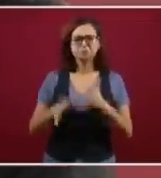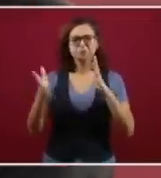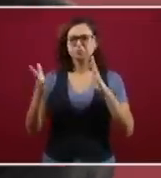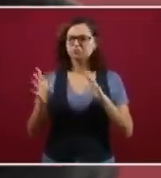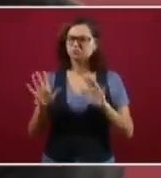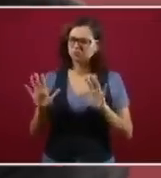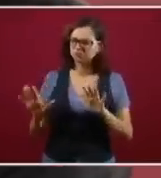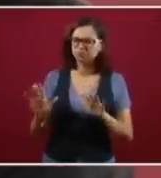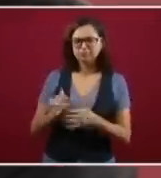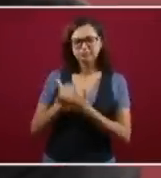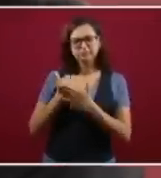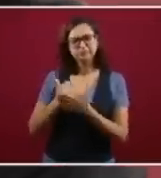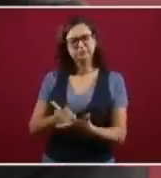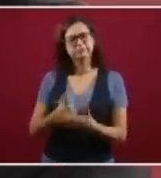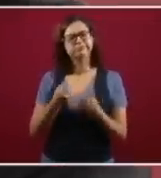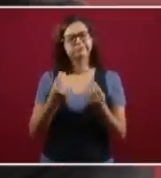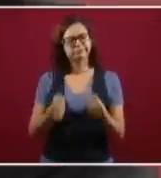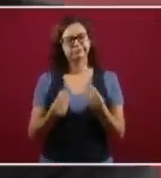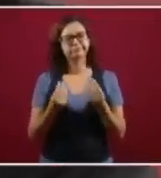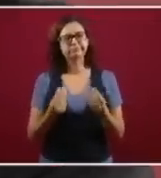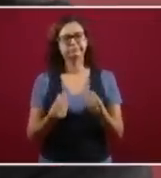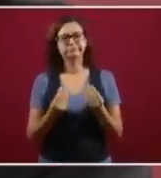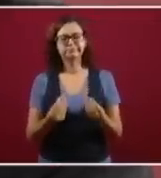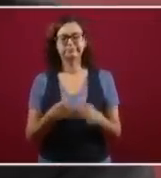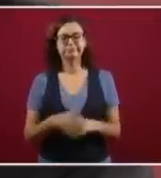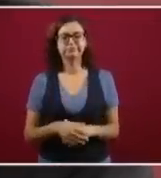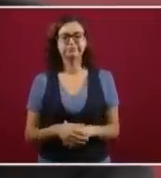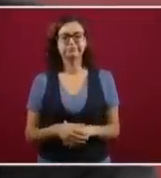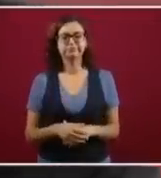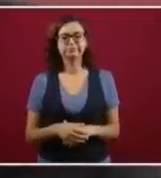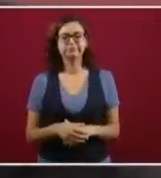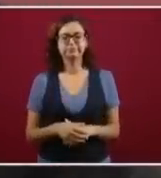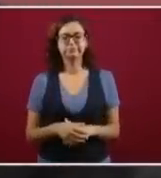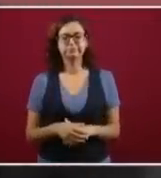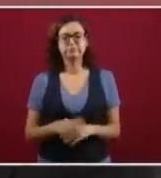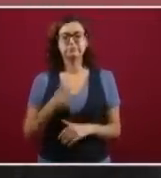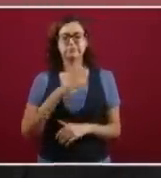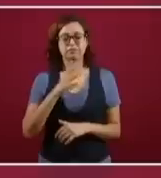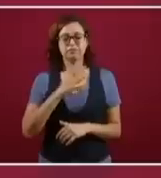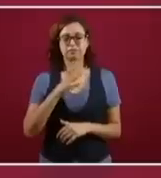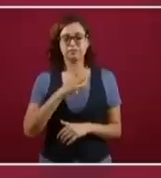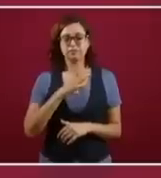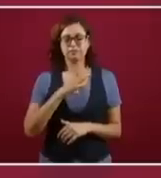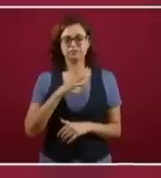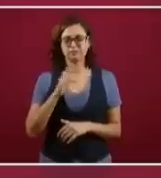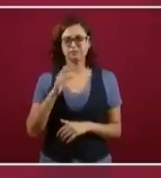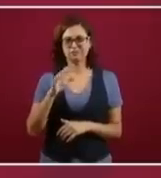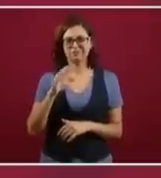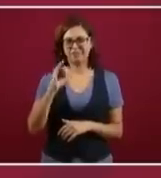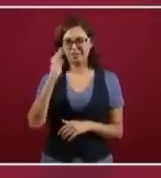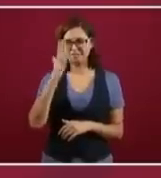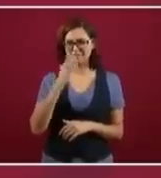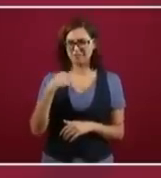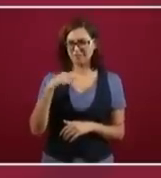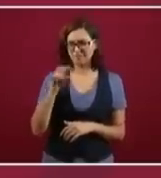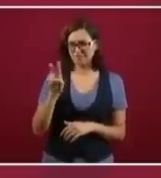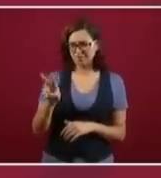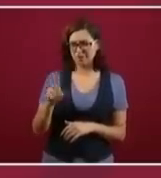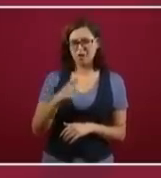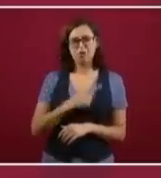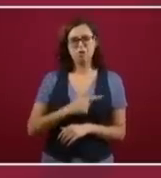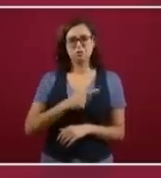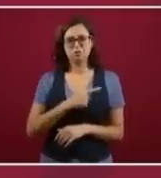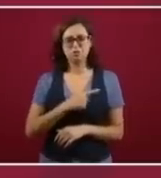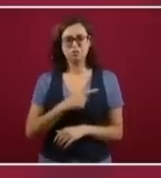mucho. Hay una imagen que me gustó porque está un